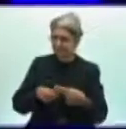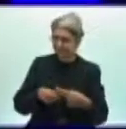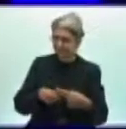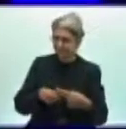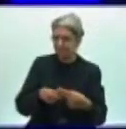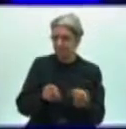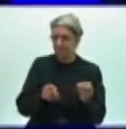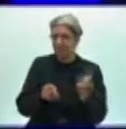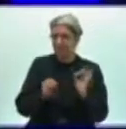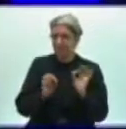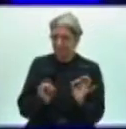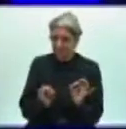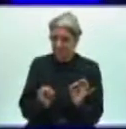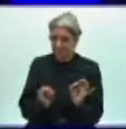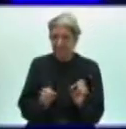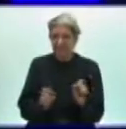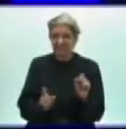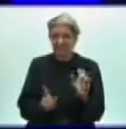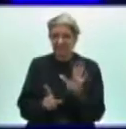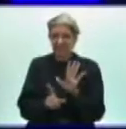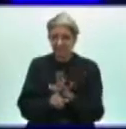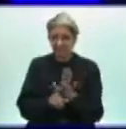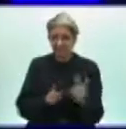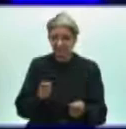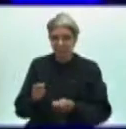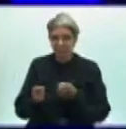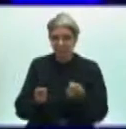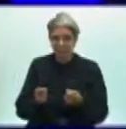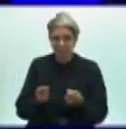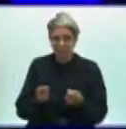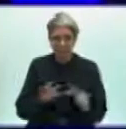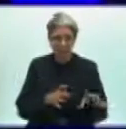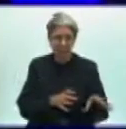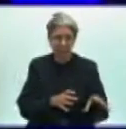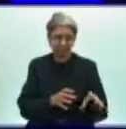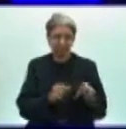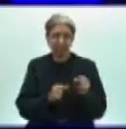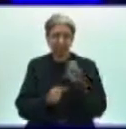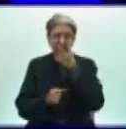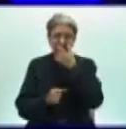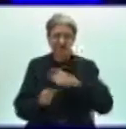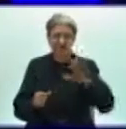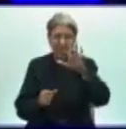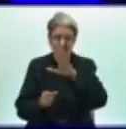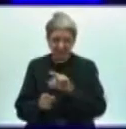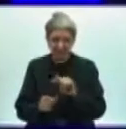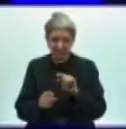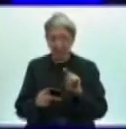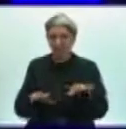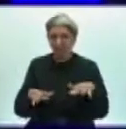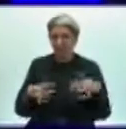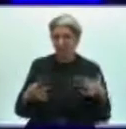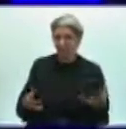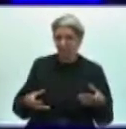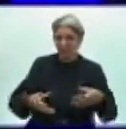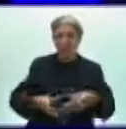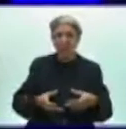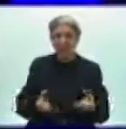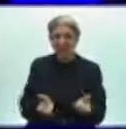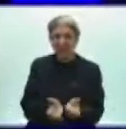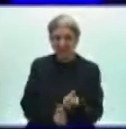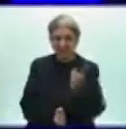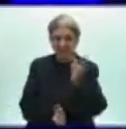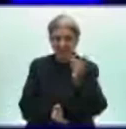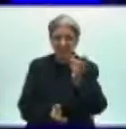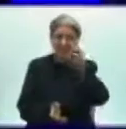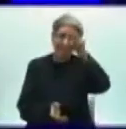inicio de estas luchas por conquistar el continente africano. Estoy hablando de la Conferencia de Berlín realizada